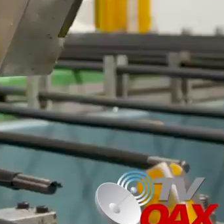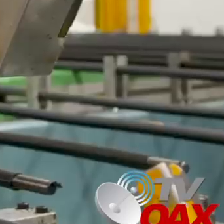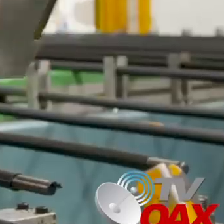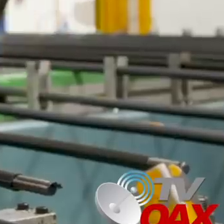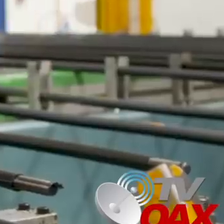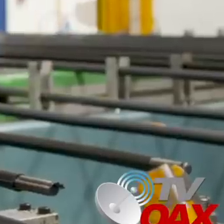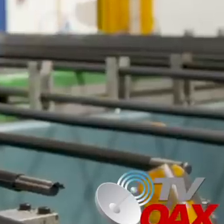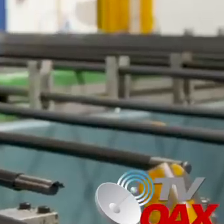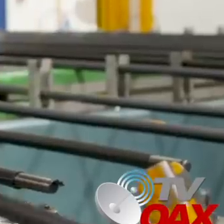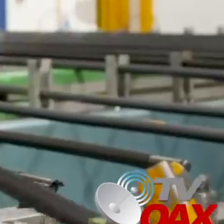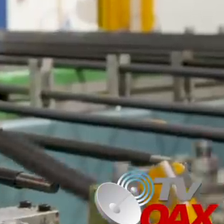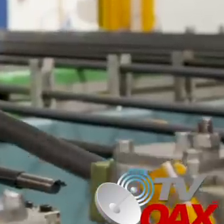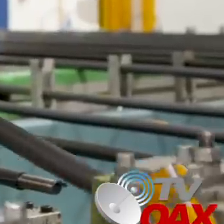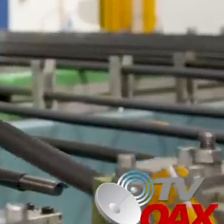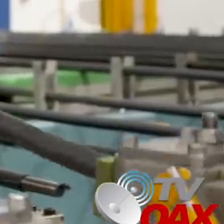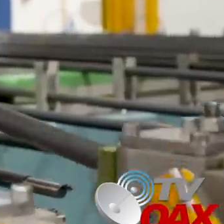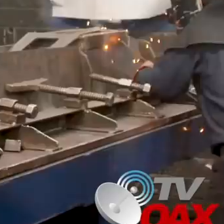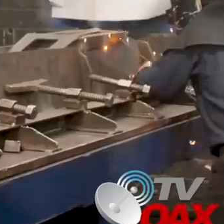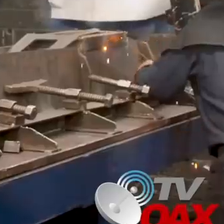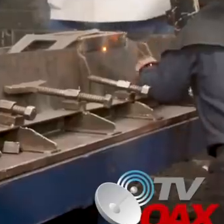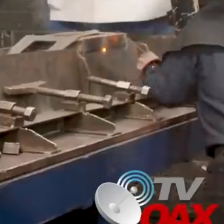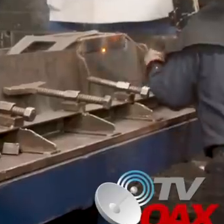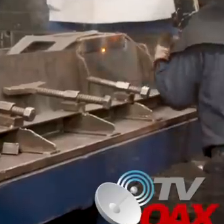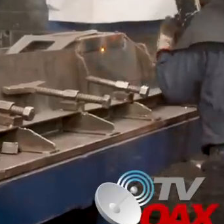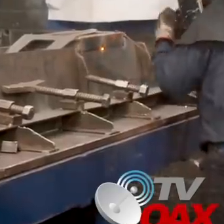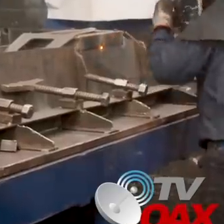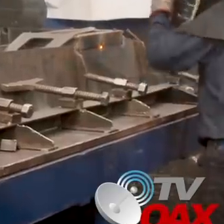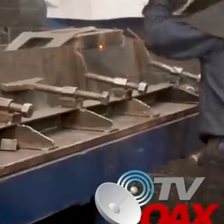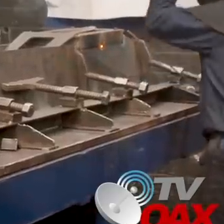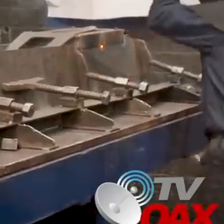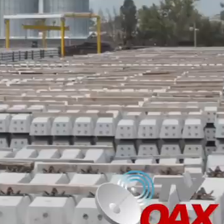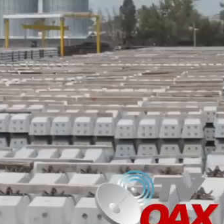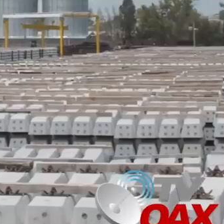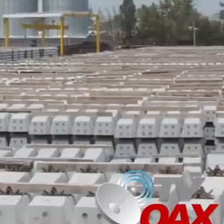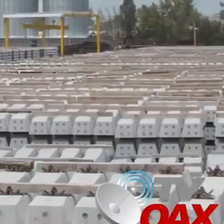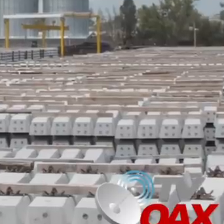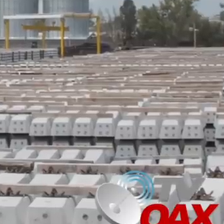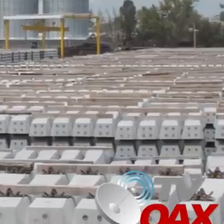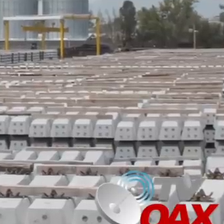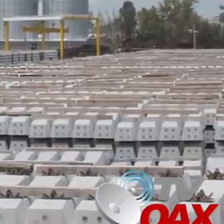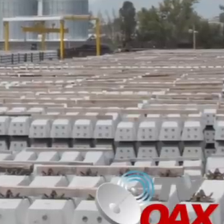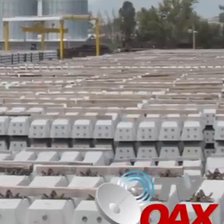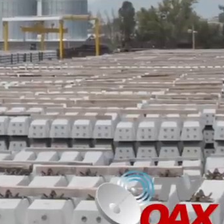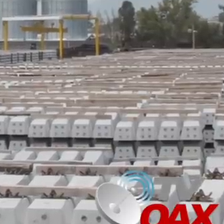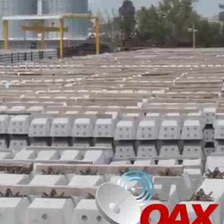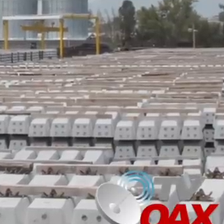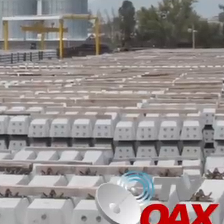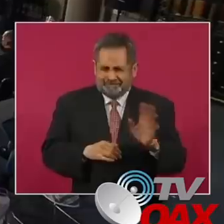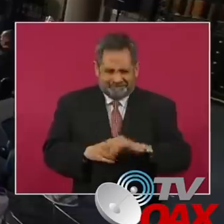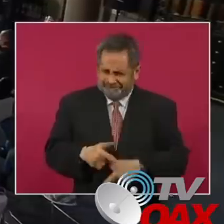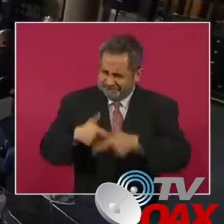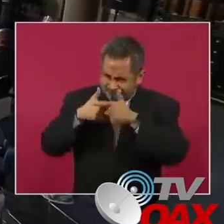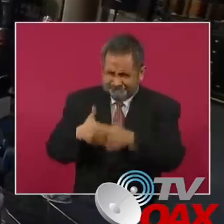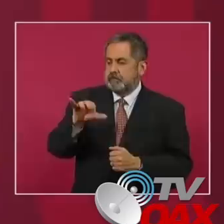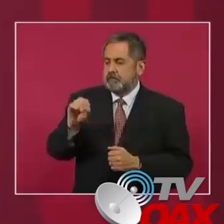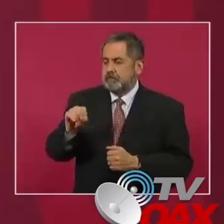Ni modo que vamos a estar pensando todo el tiempo, si ya sabemos qué es lo que tenemos que